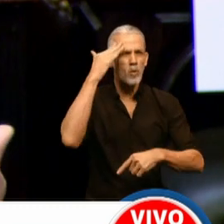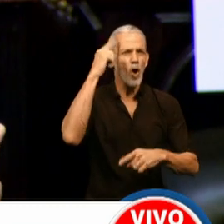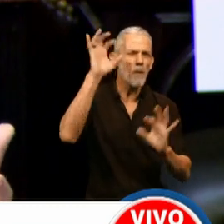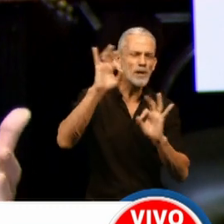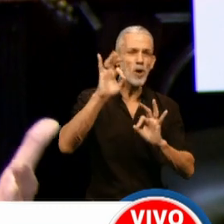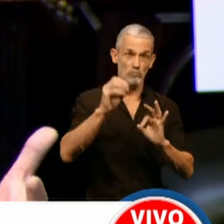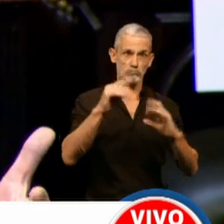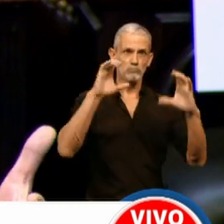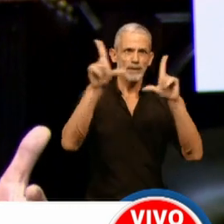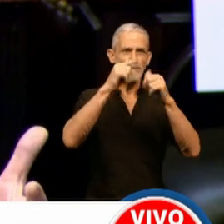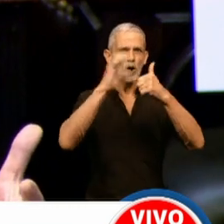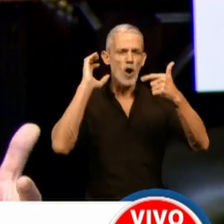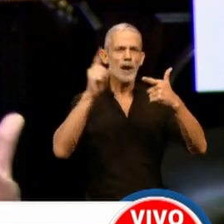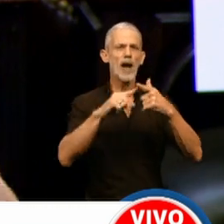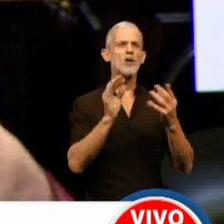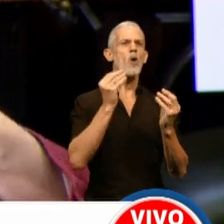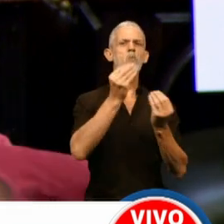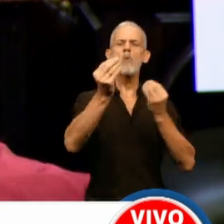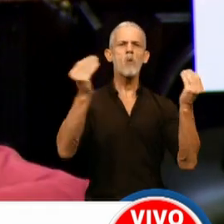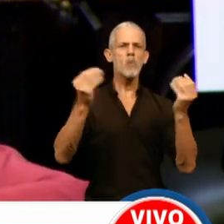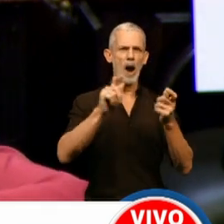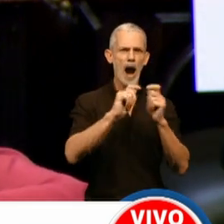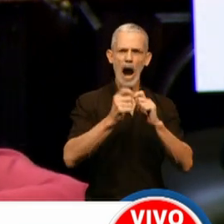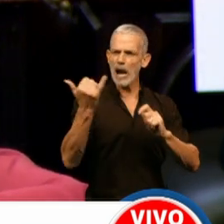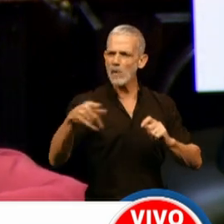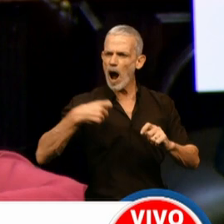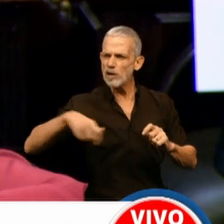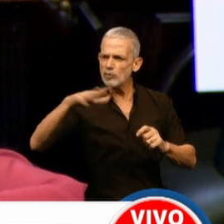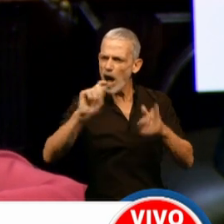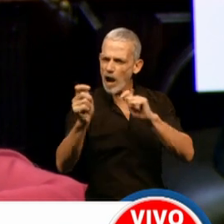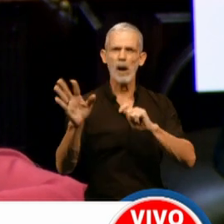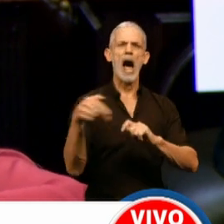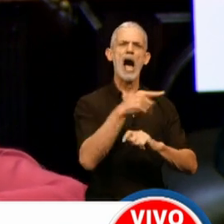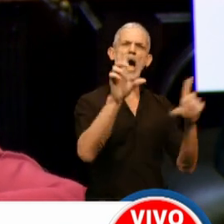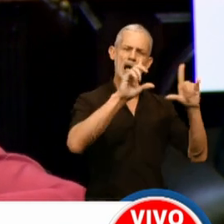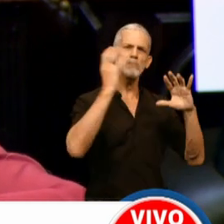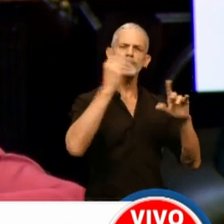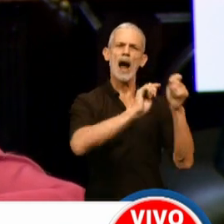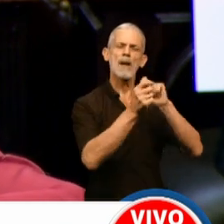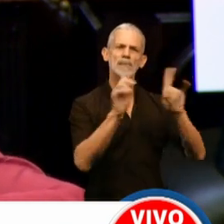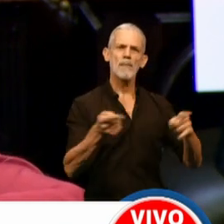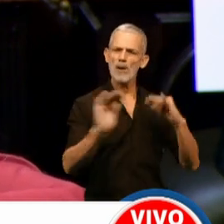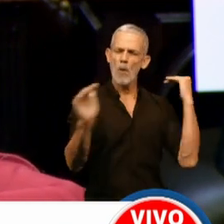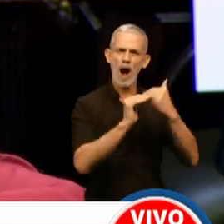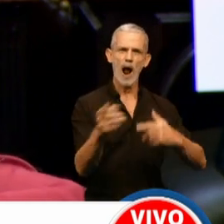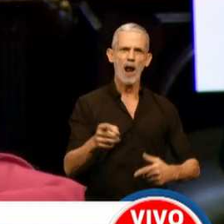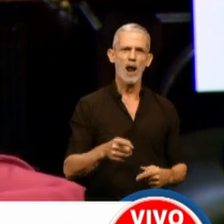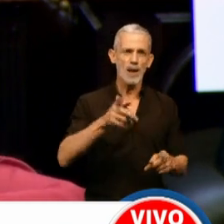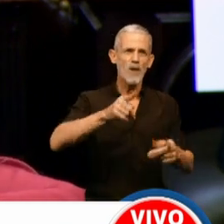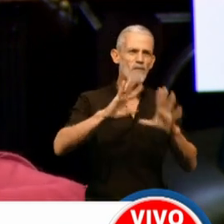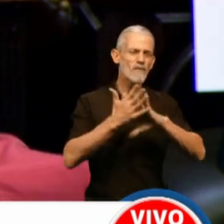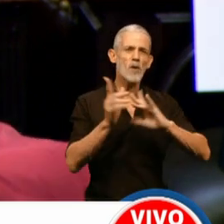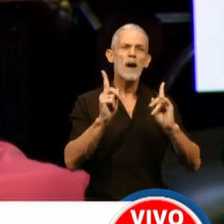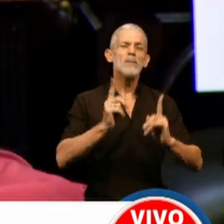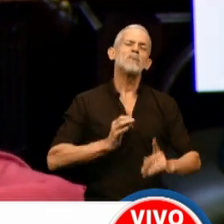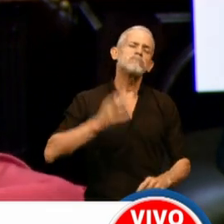medios de comunicación representen lo que va cambiando y lo que va evolucionando en la sociedad de los medios de comunicación hoy en el mismo formato